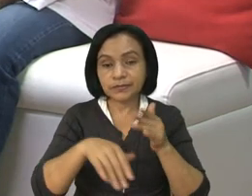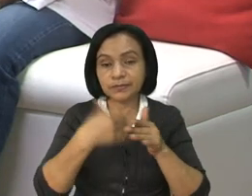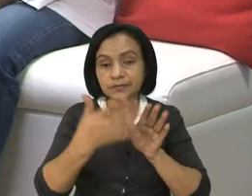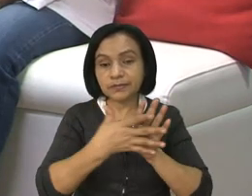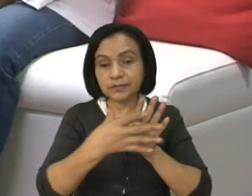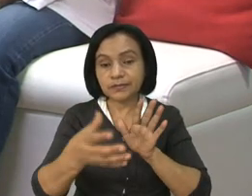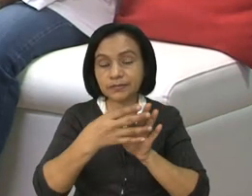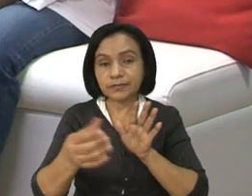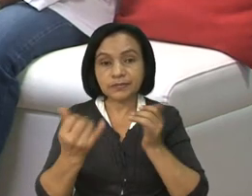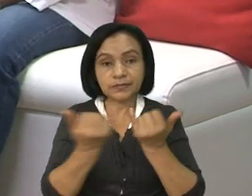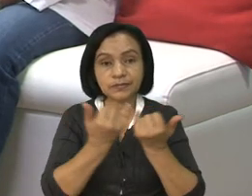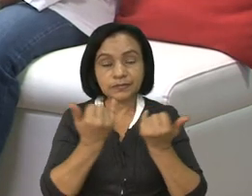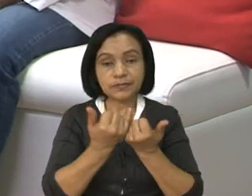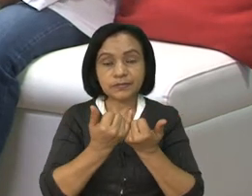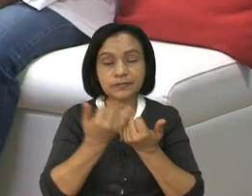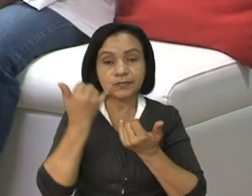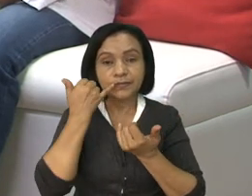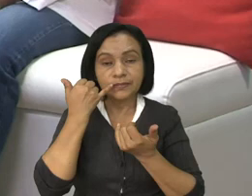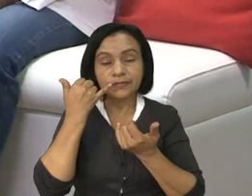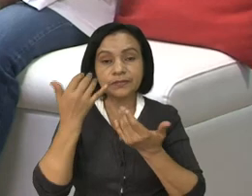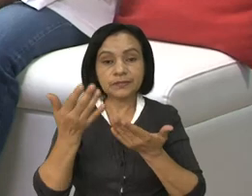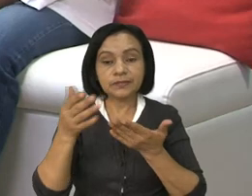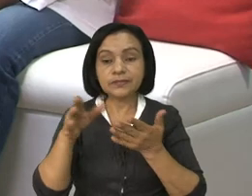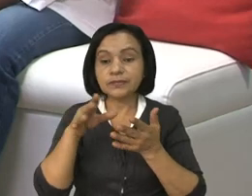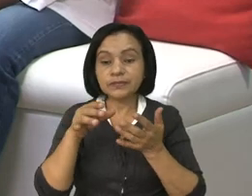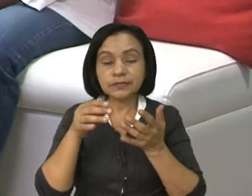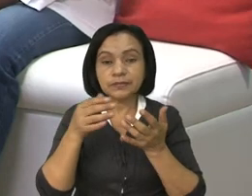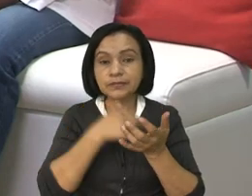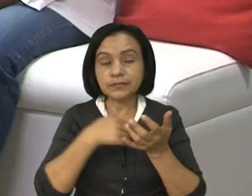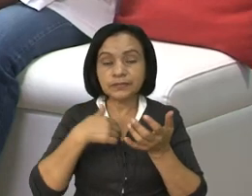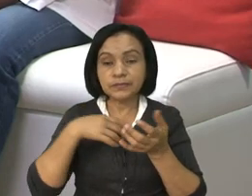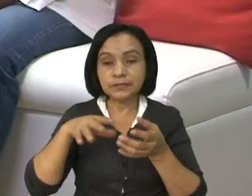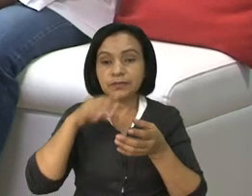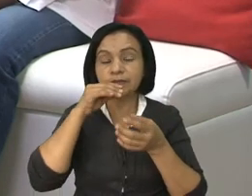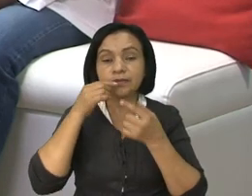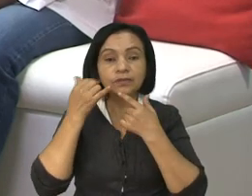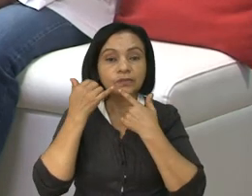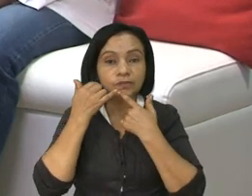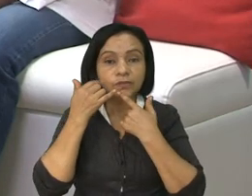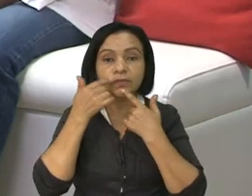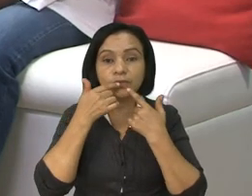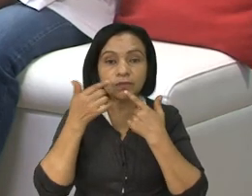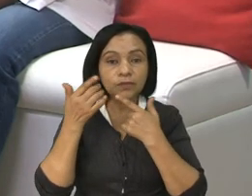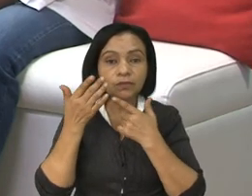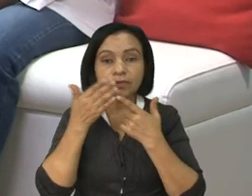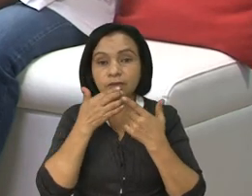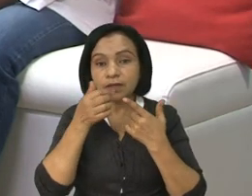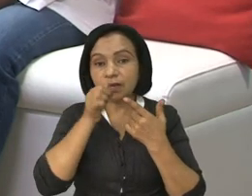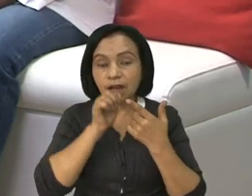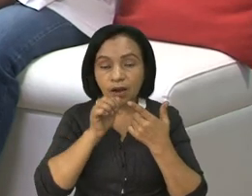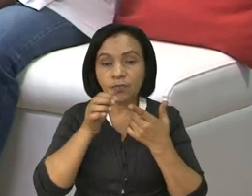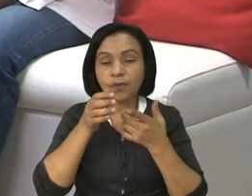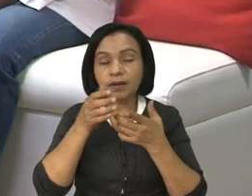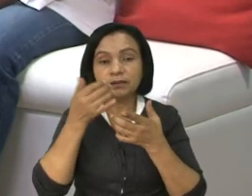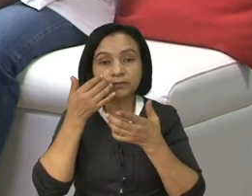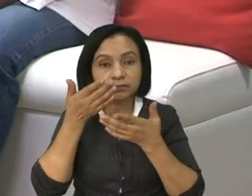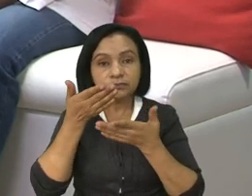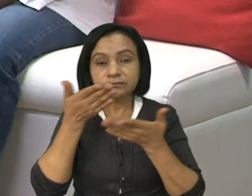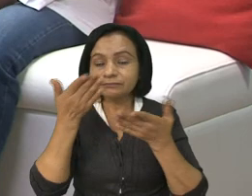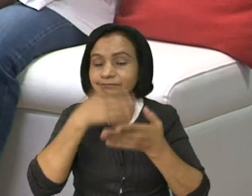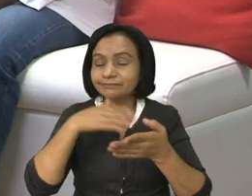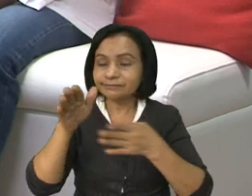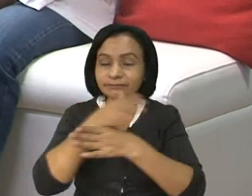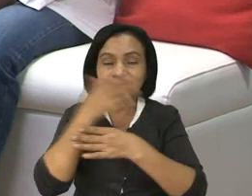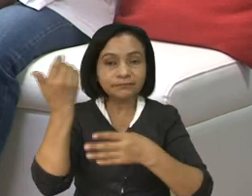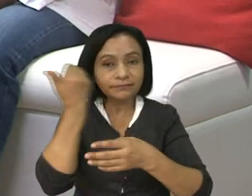ya sea del ano o la boca, o podría ser también en alimentos contaminados. En aguas contaminadas, hemos tenido muchos